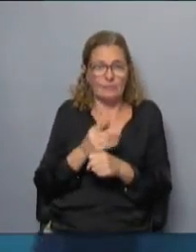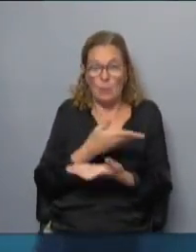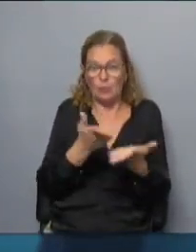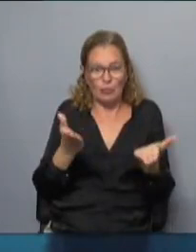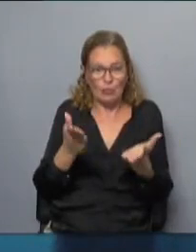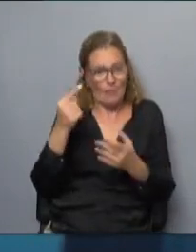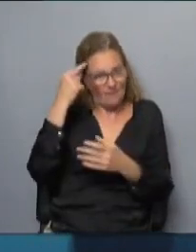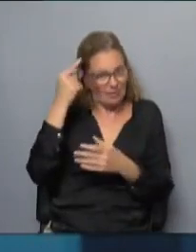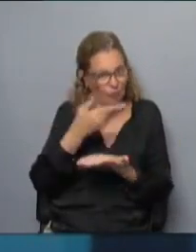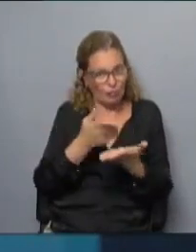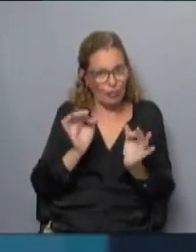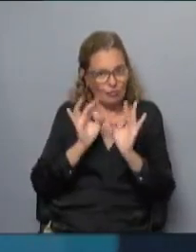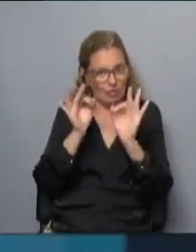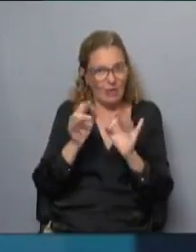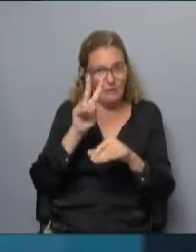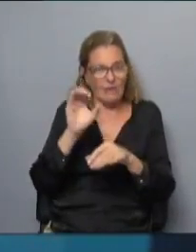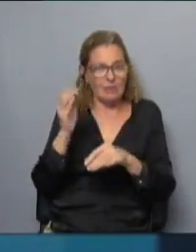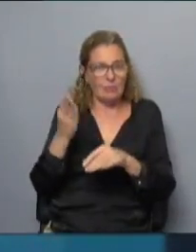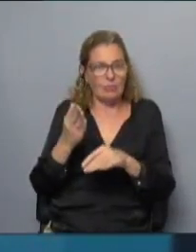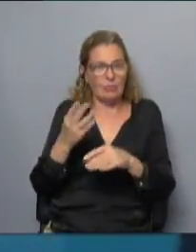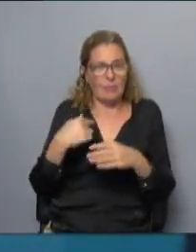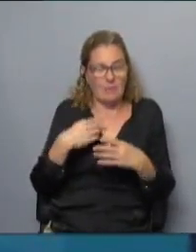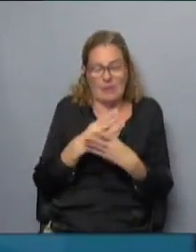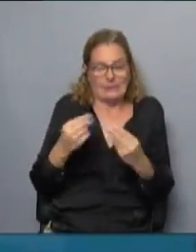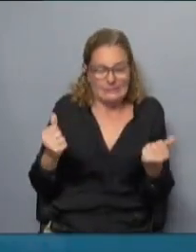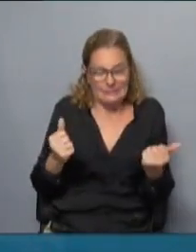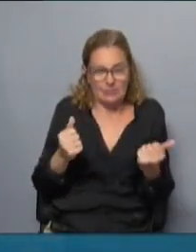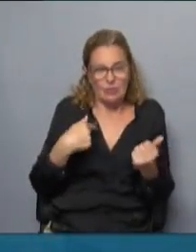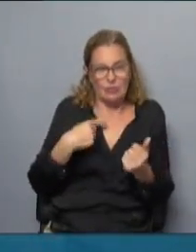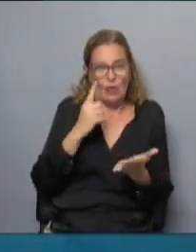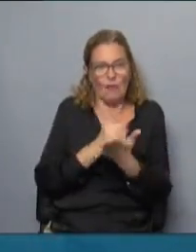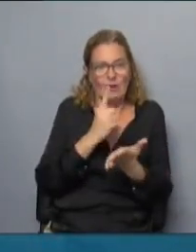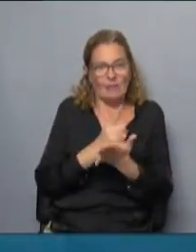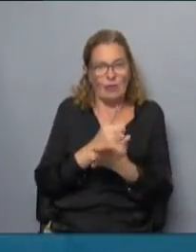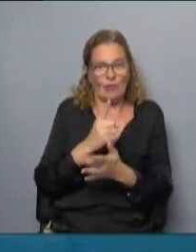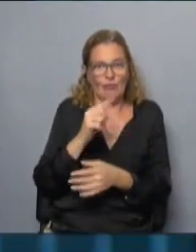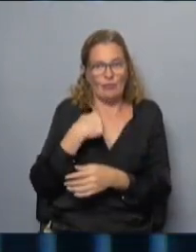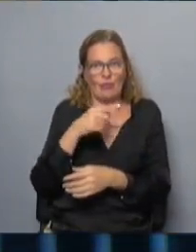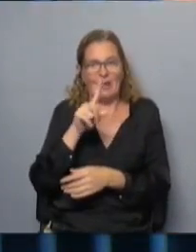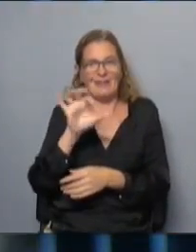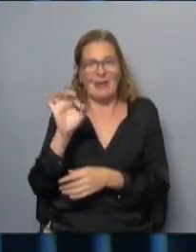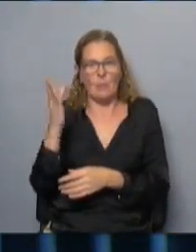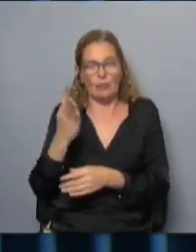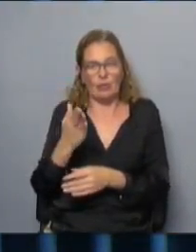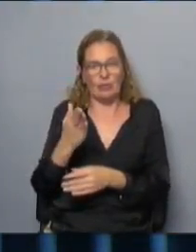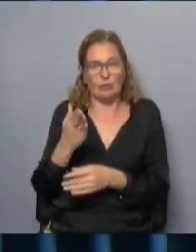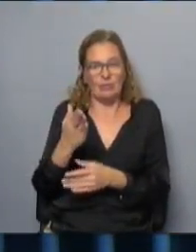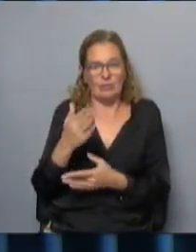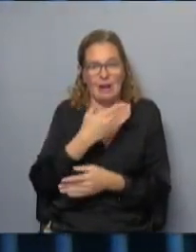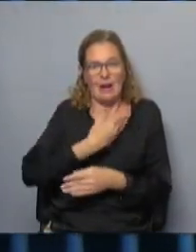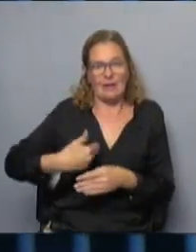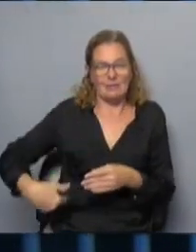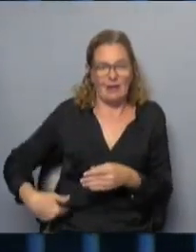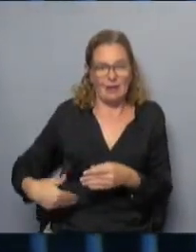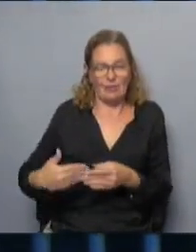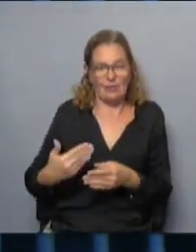todo llegará el 20% de la misma escapa pero yo tengo la obligación de ir por el 100 sí el estado